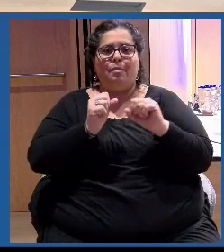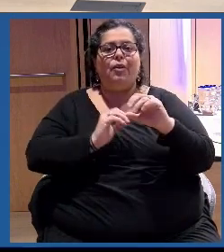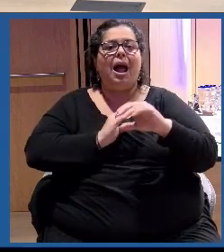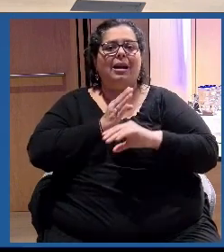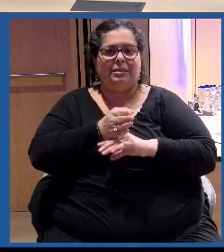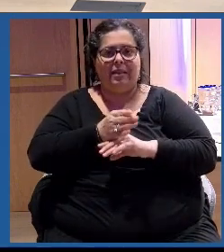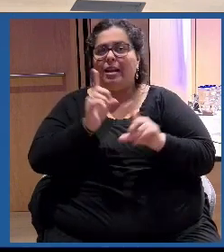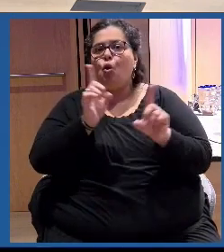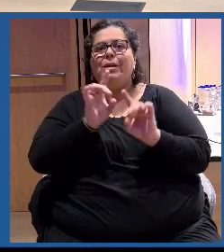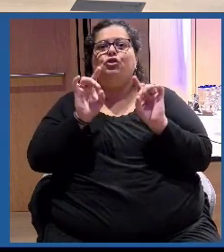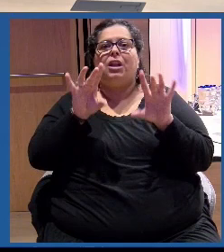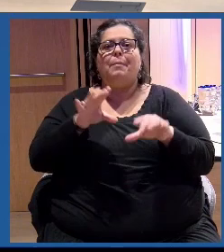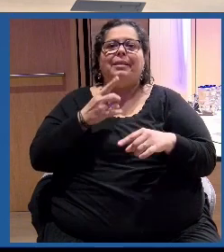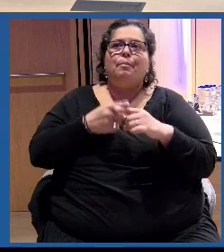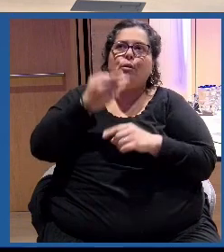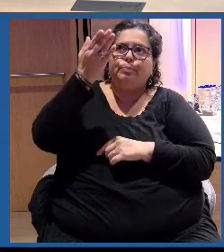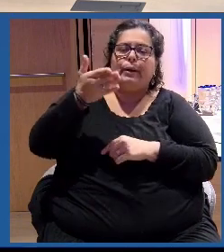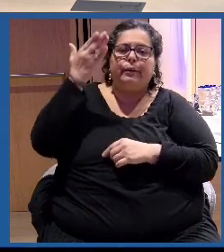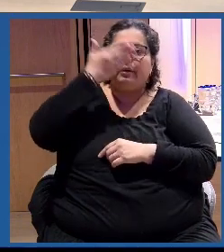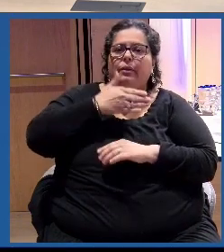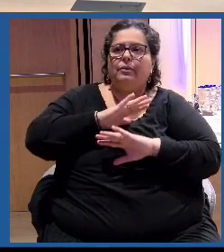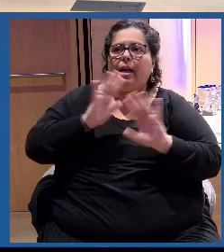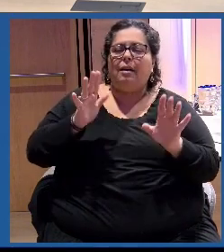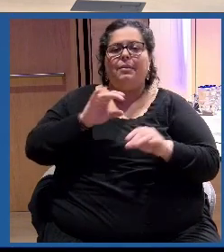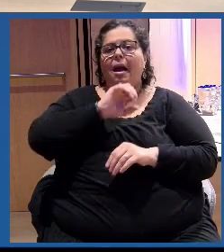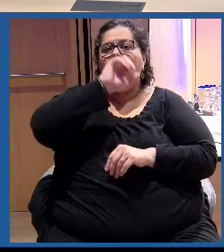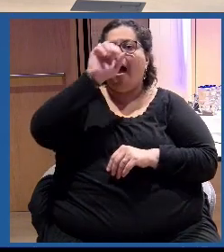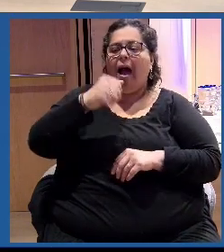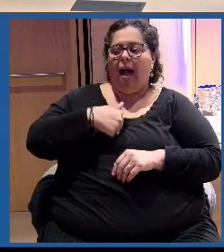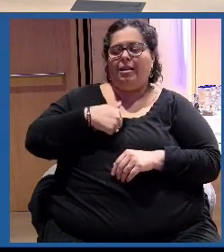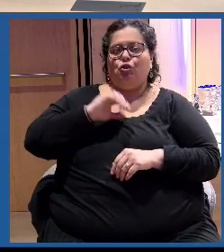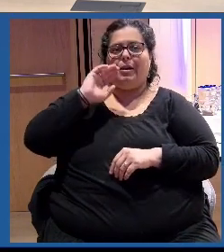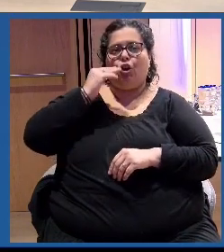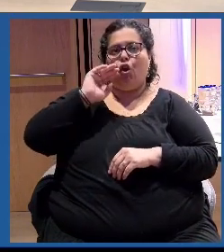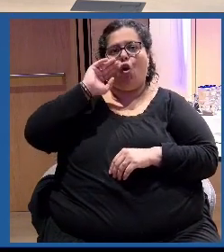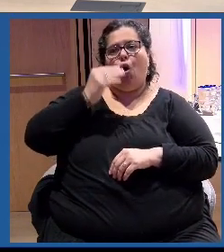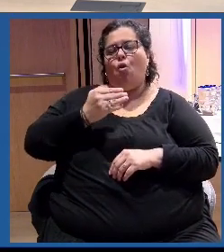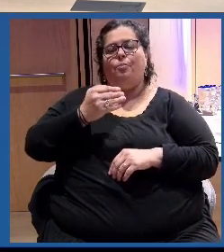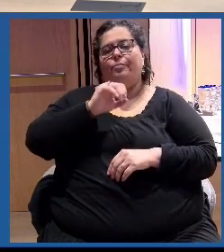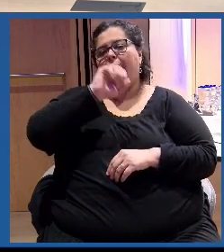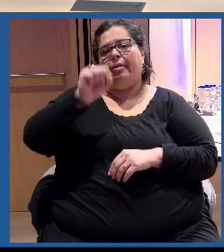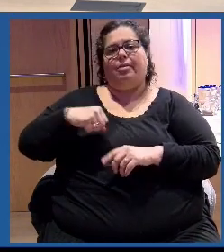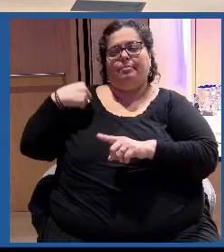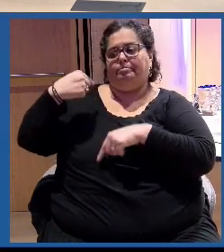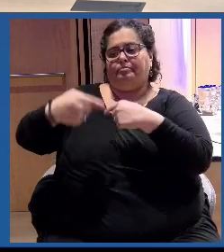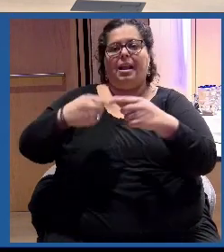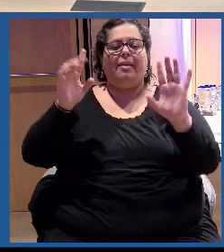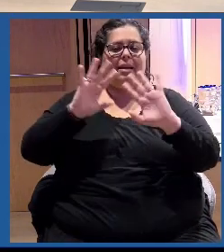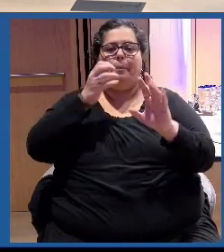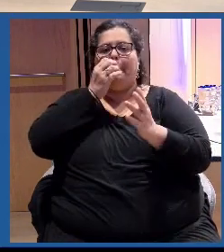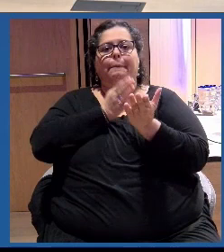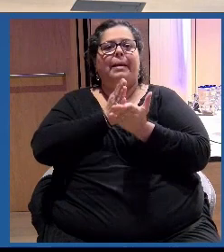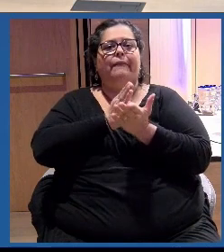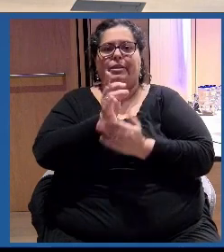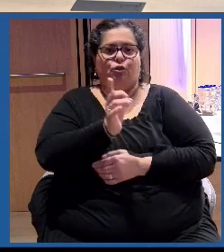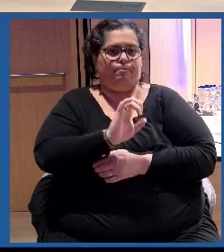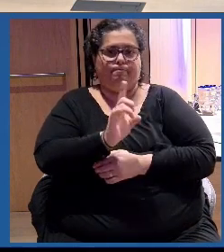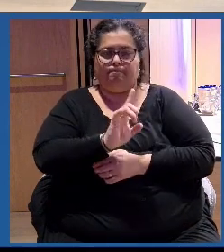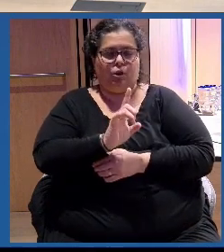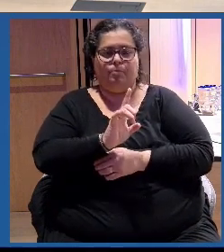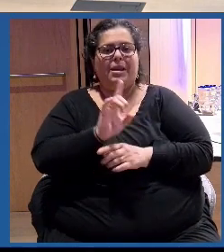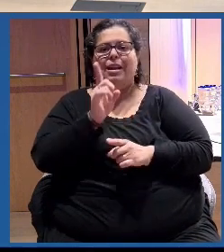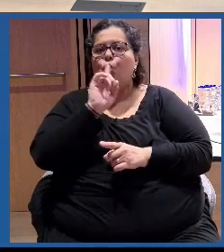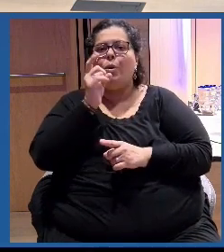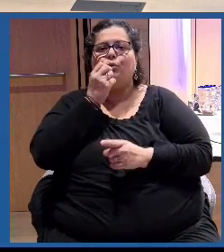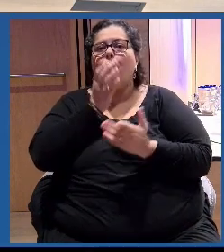no es por ser afrodescendiente o por autoidentificarme como afrodescendiente voy a tener algún beneficio, porque no es un beneficio, por el contrario, es